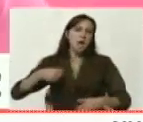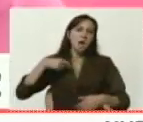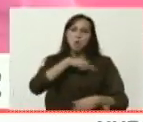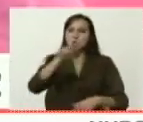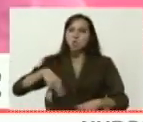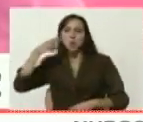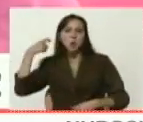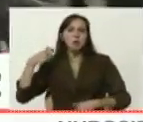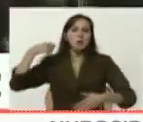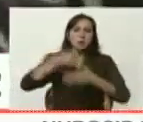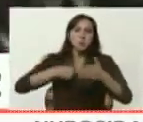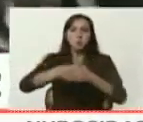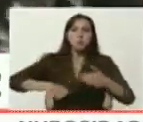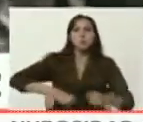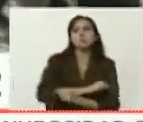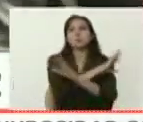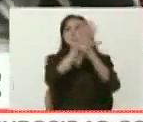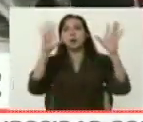Sopla tempestad imperial.